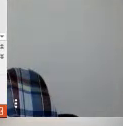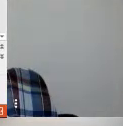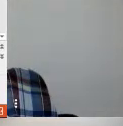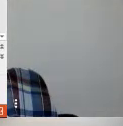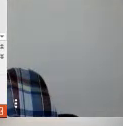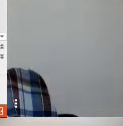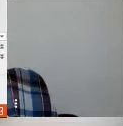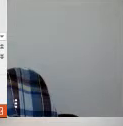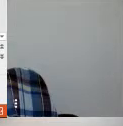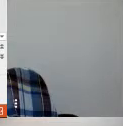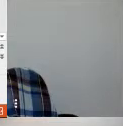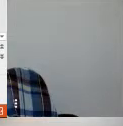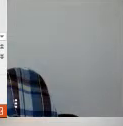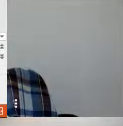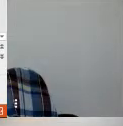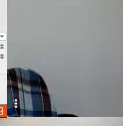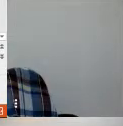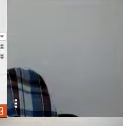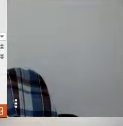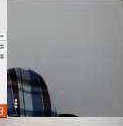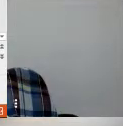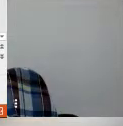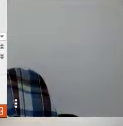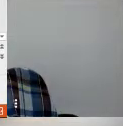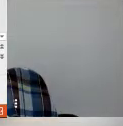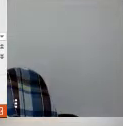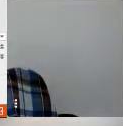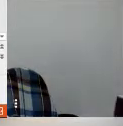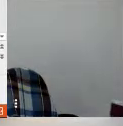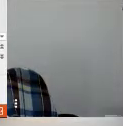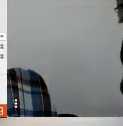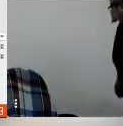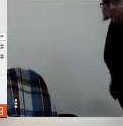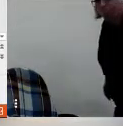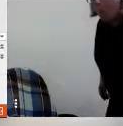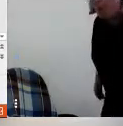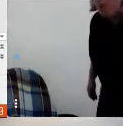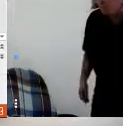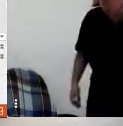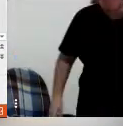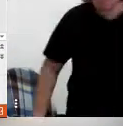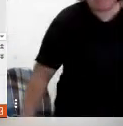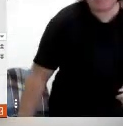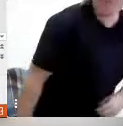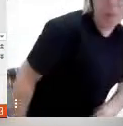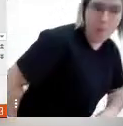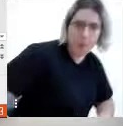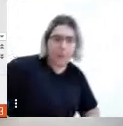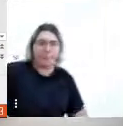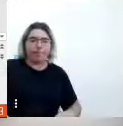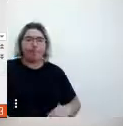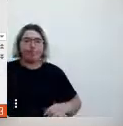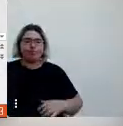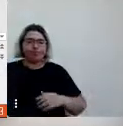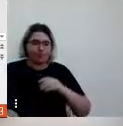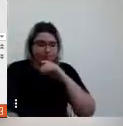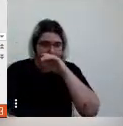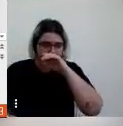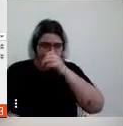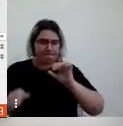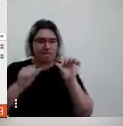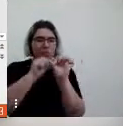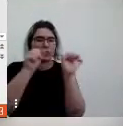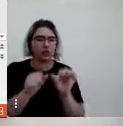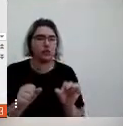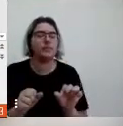manos y os pueda aportar y os pueda ayudar. De todas maneras, eso es lo que os ha comentado mi compañera Bea al principio. Esta sesión se está